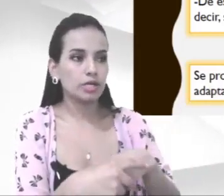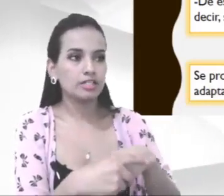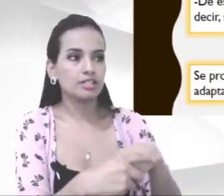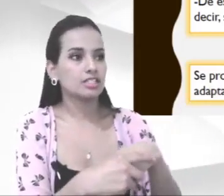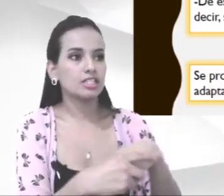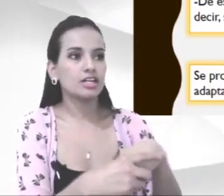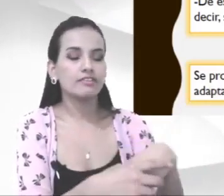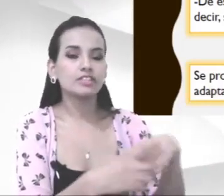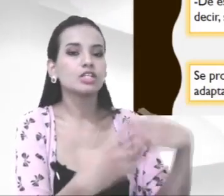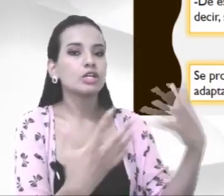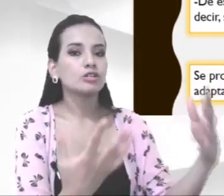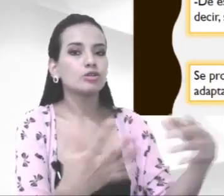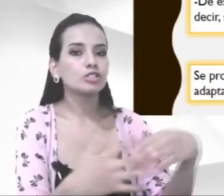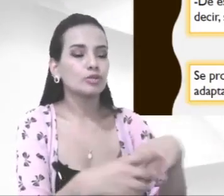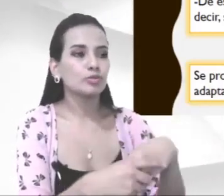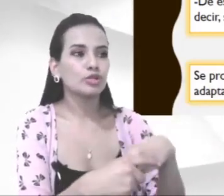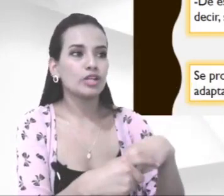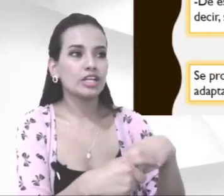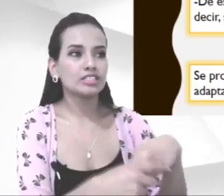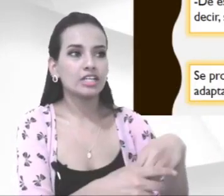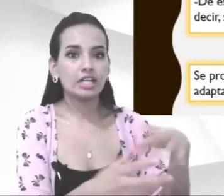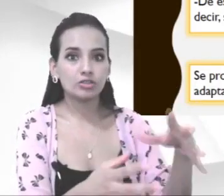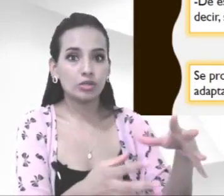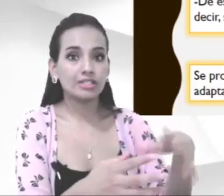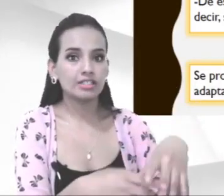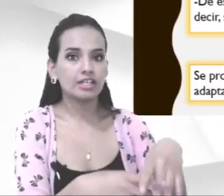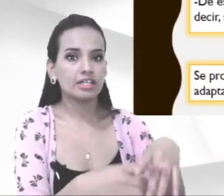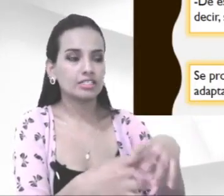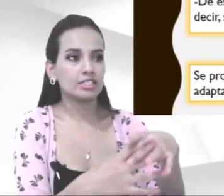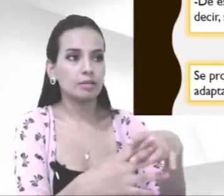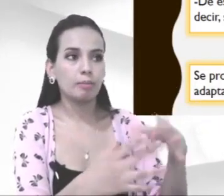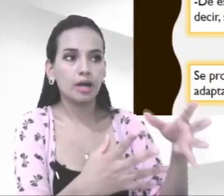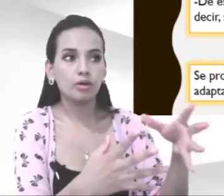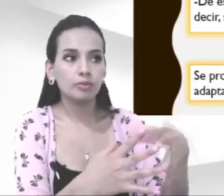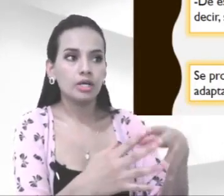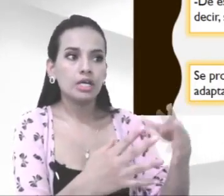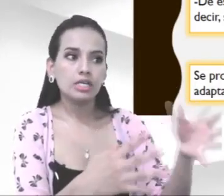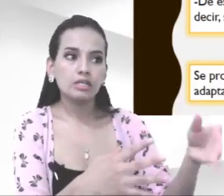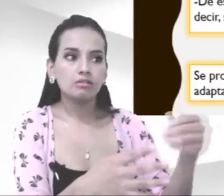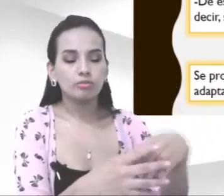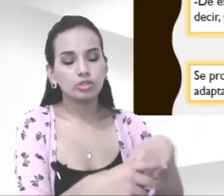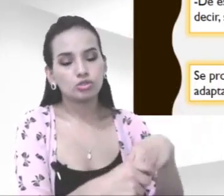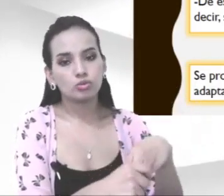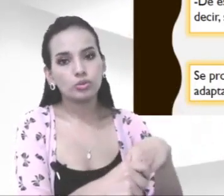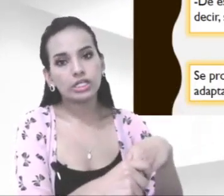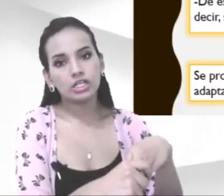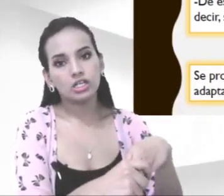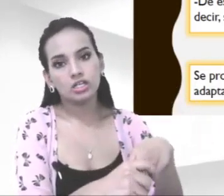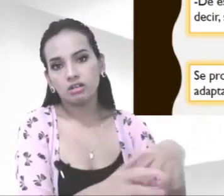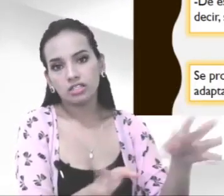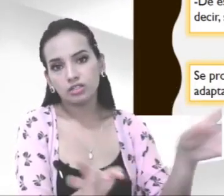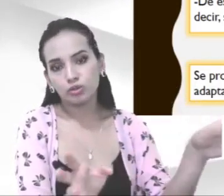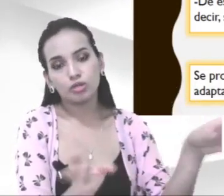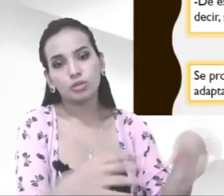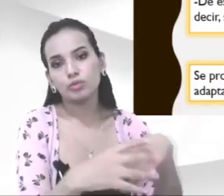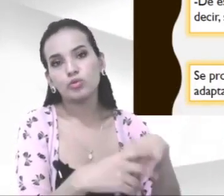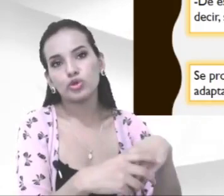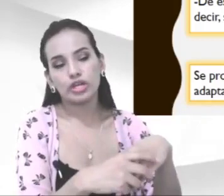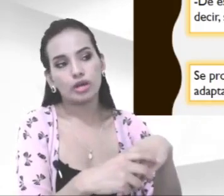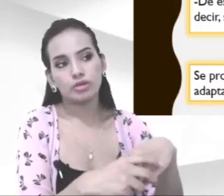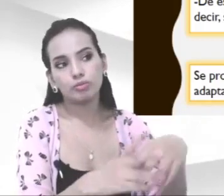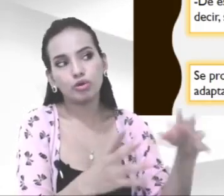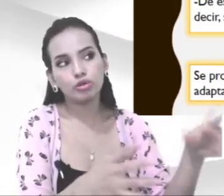vemos una imagen de tres jirafas dos que pudieron alcanzar las hojas tiernas del palo y pues una que lastimosamente